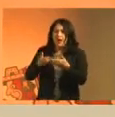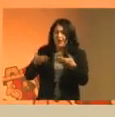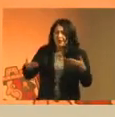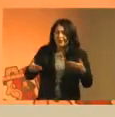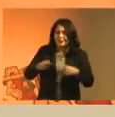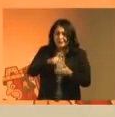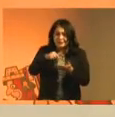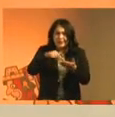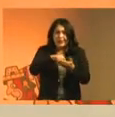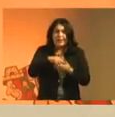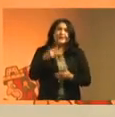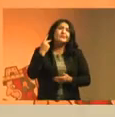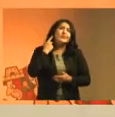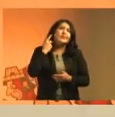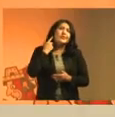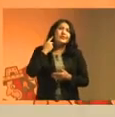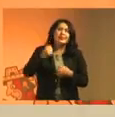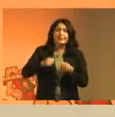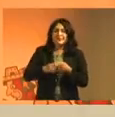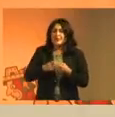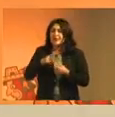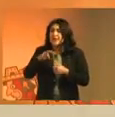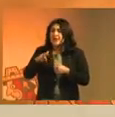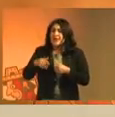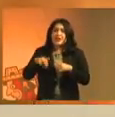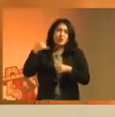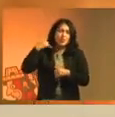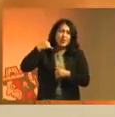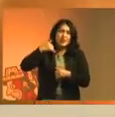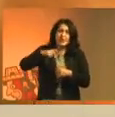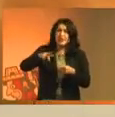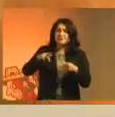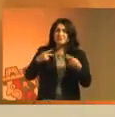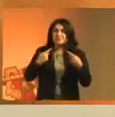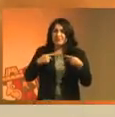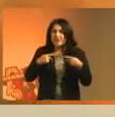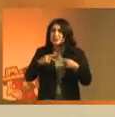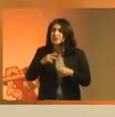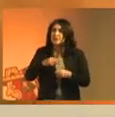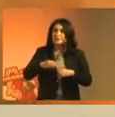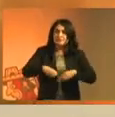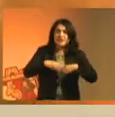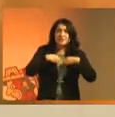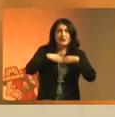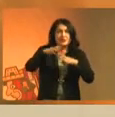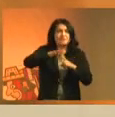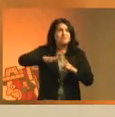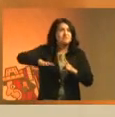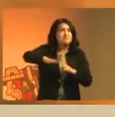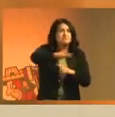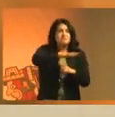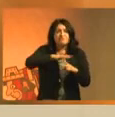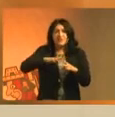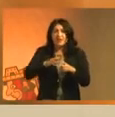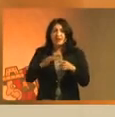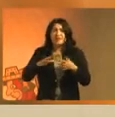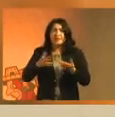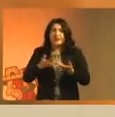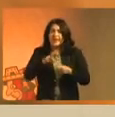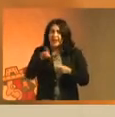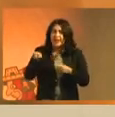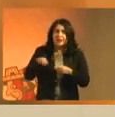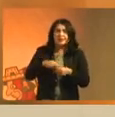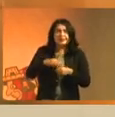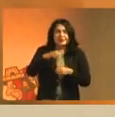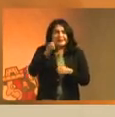en la península diríamos que mira sway a su alrededor y obtiene noticias de lo que está pasando